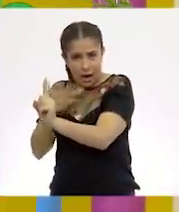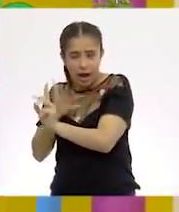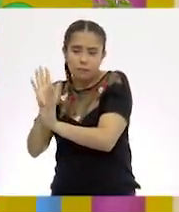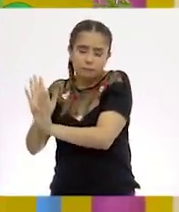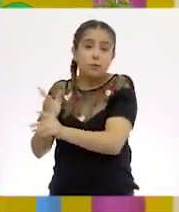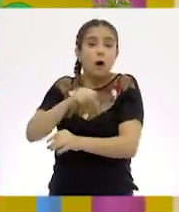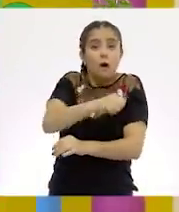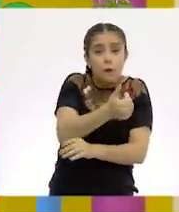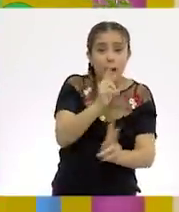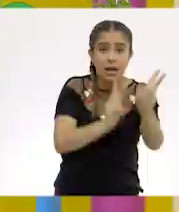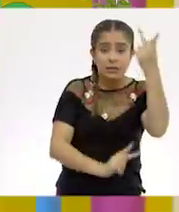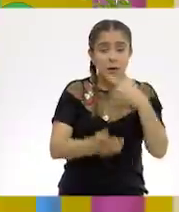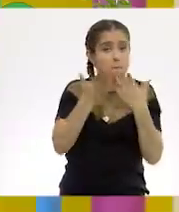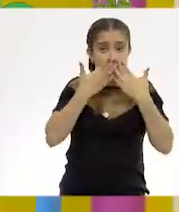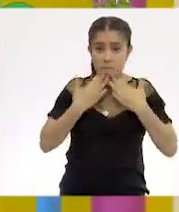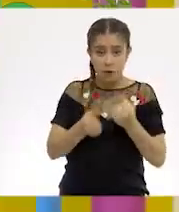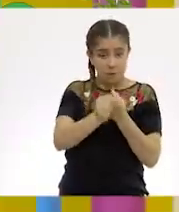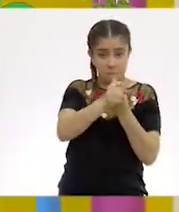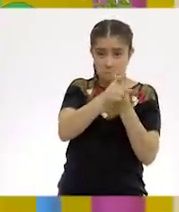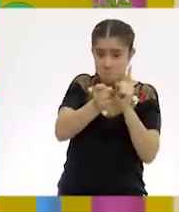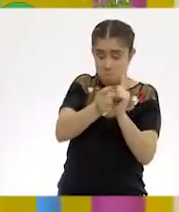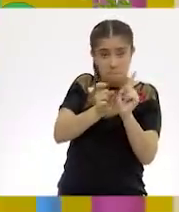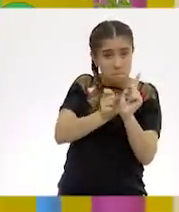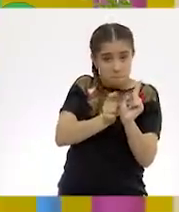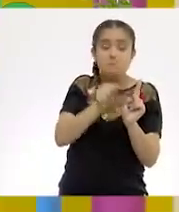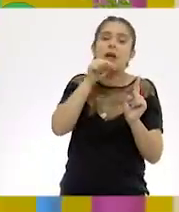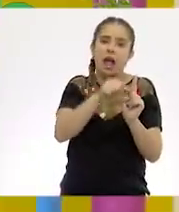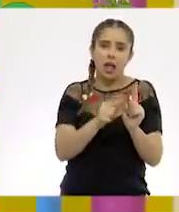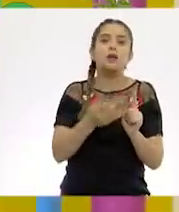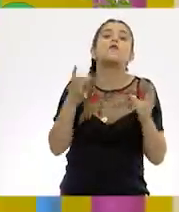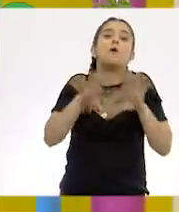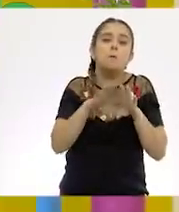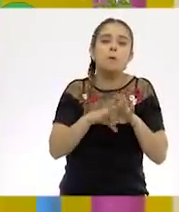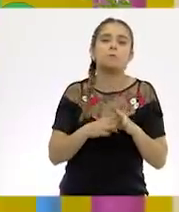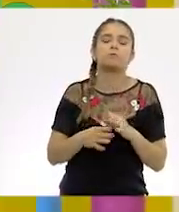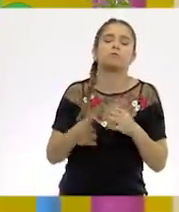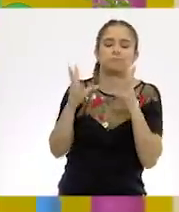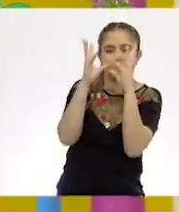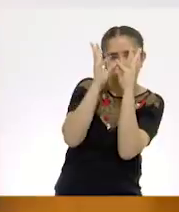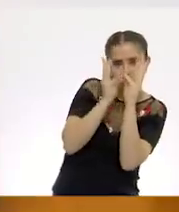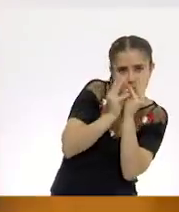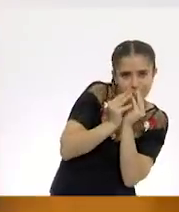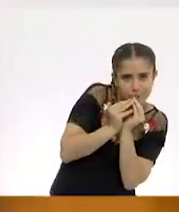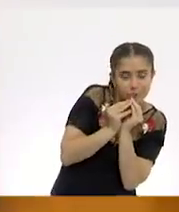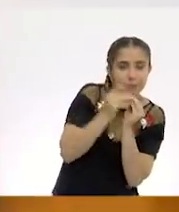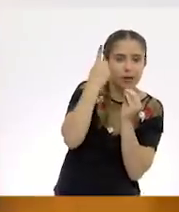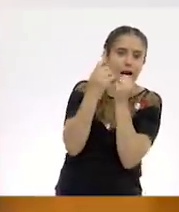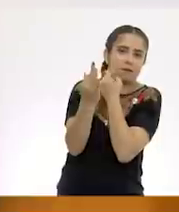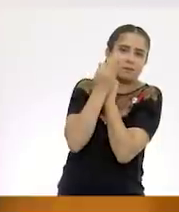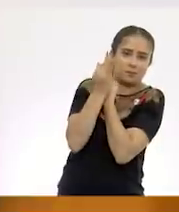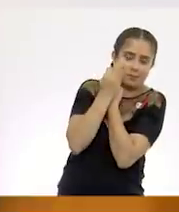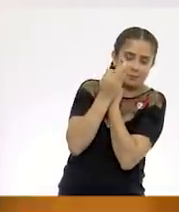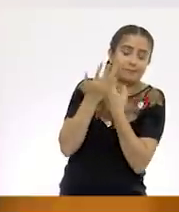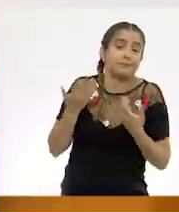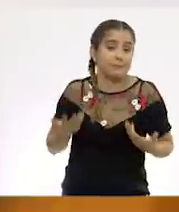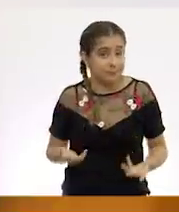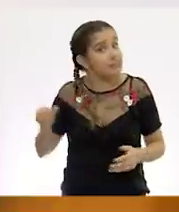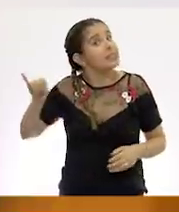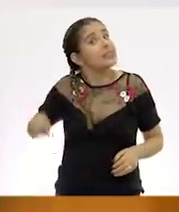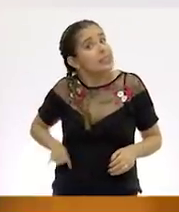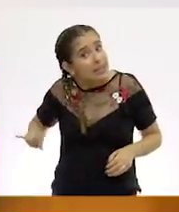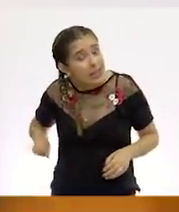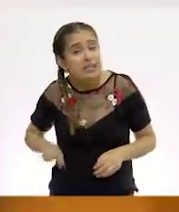encoge para que no sufra daño. ¿Qué te parece lo que llevamos hasta ahorita, Alexia? Muy interesante. Espero que las niñas y los niños